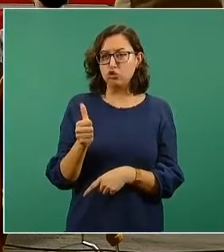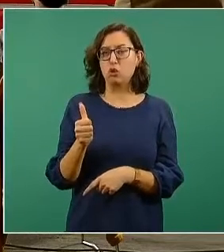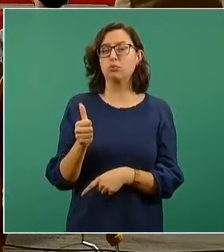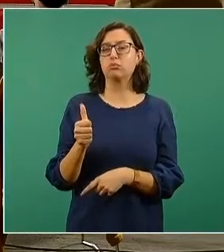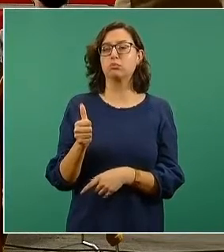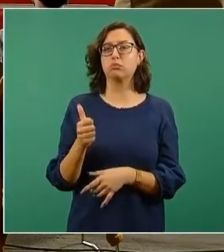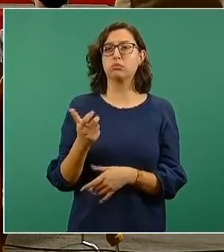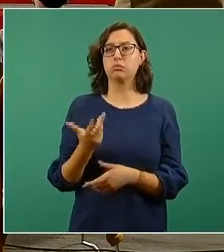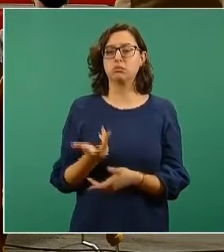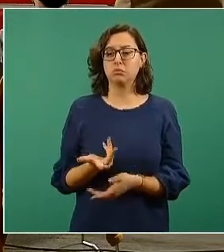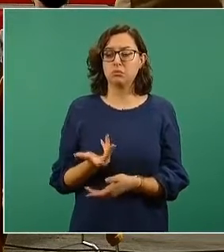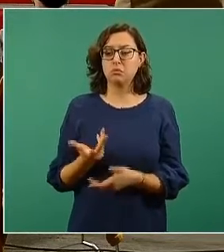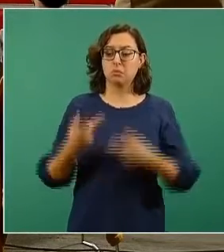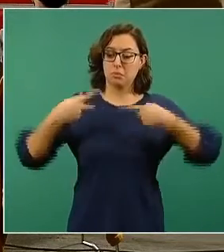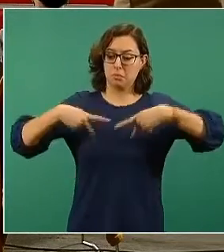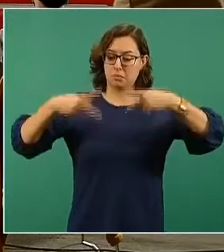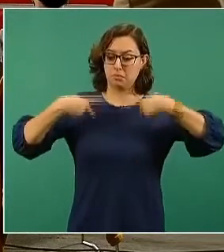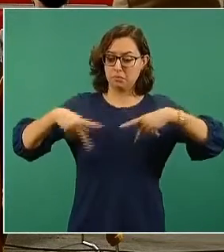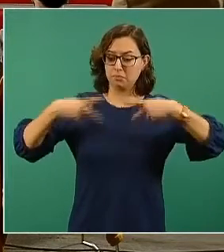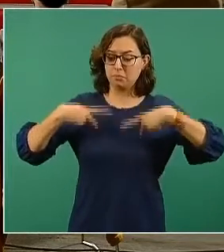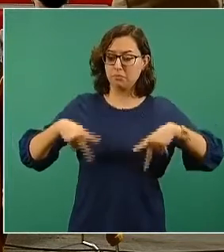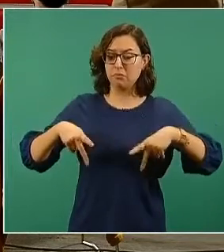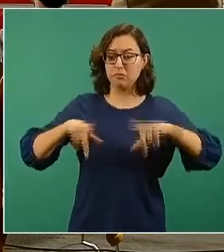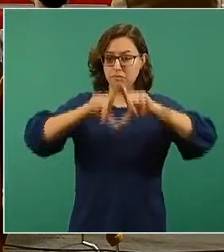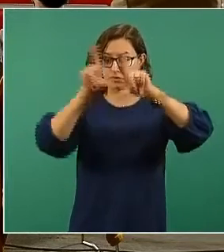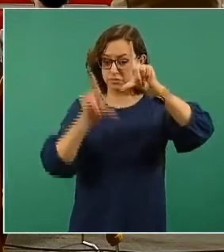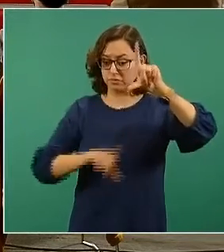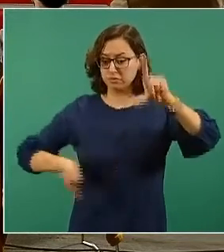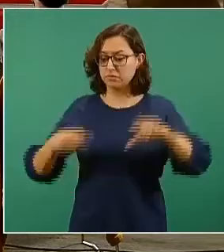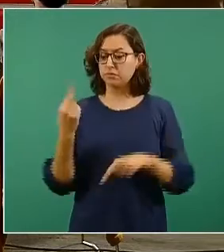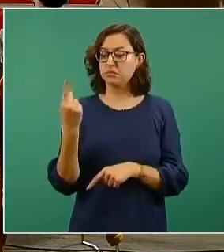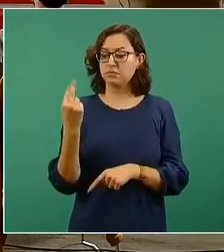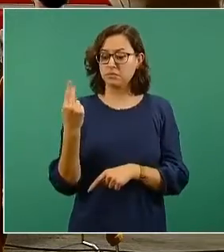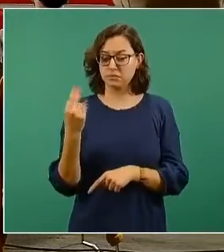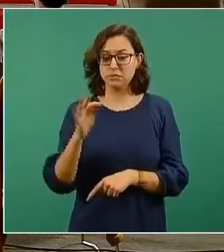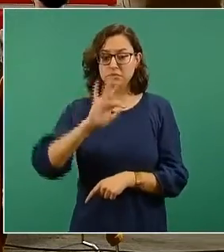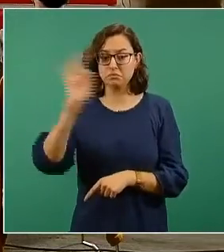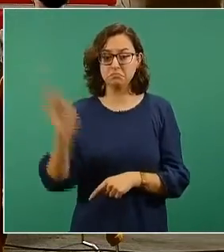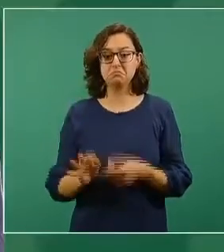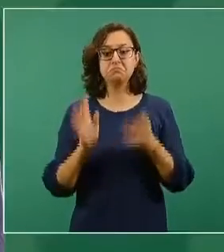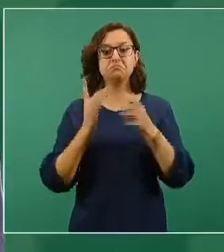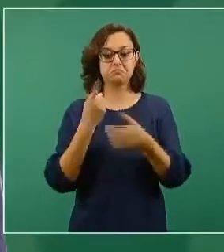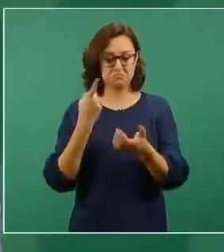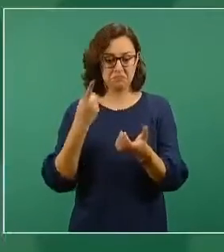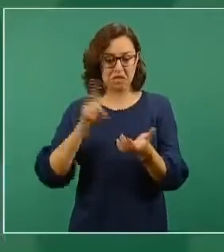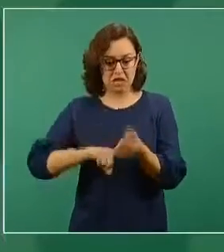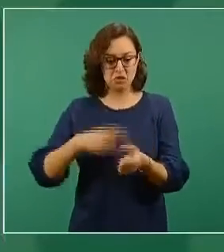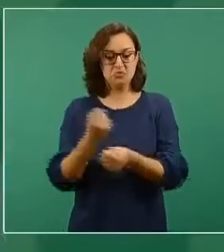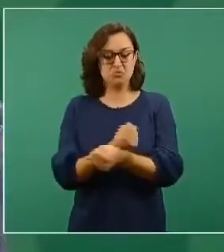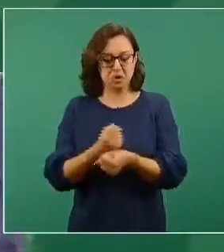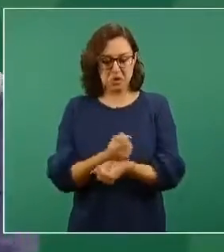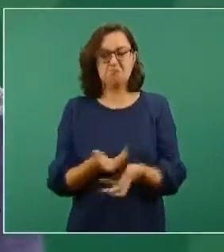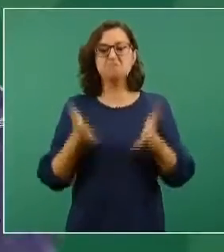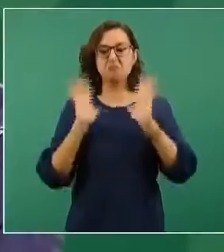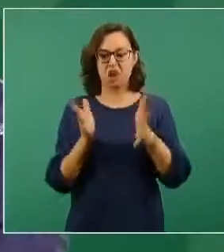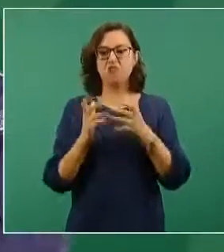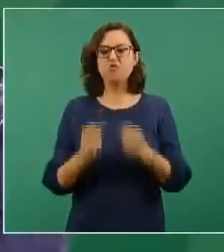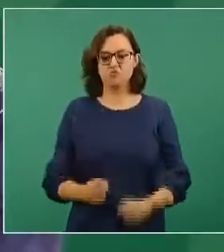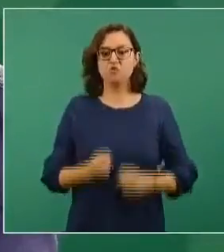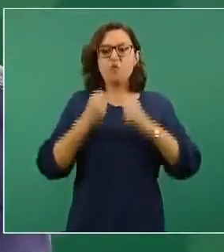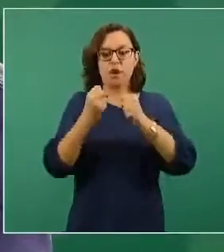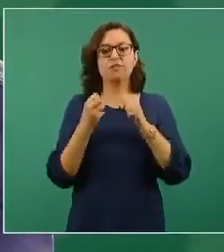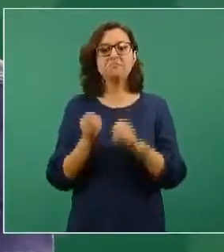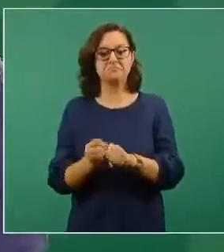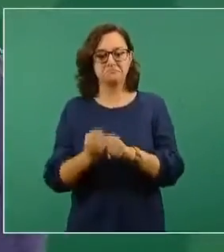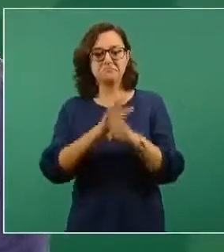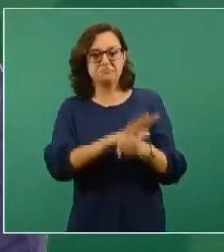personas, 25% de la población mexicana tenía anticuerpos contra COVID-19. Después vino la